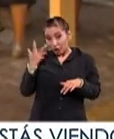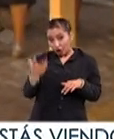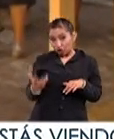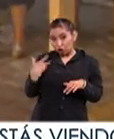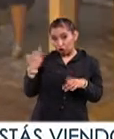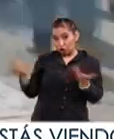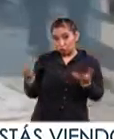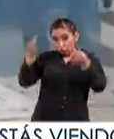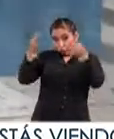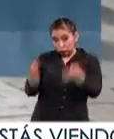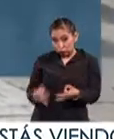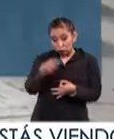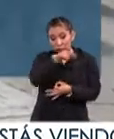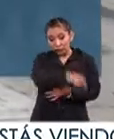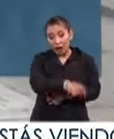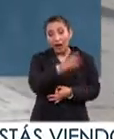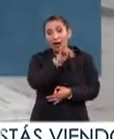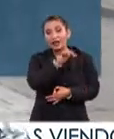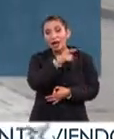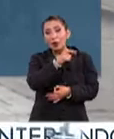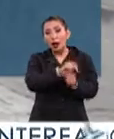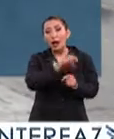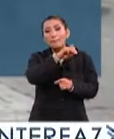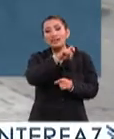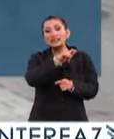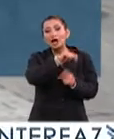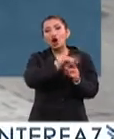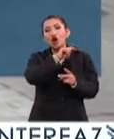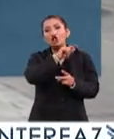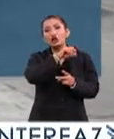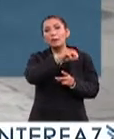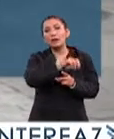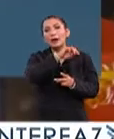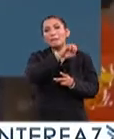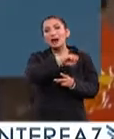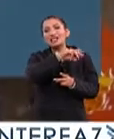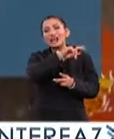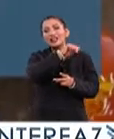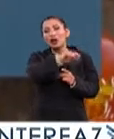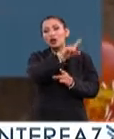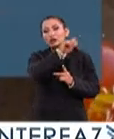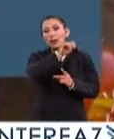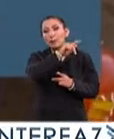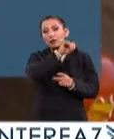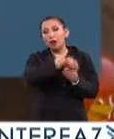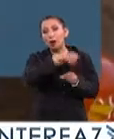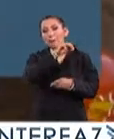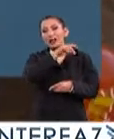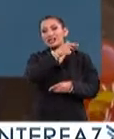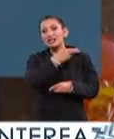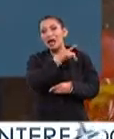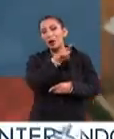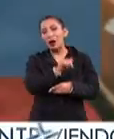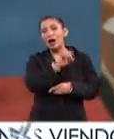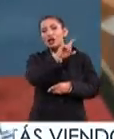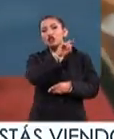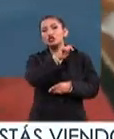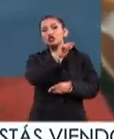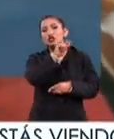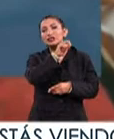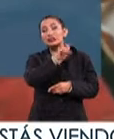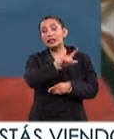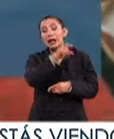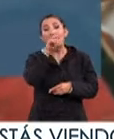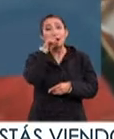68 originarias, siendo náhuatl, mixteco, otomí, mazateco, zapoteco, mazahua, tzotzil y maya